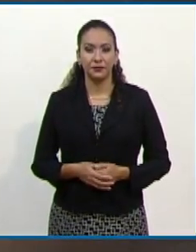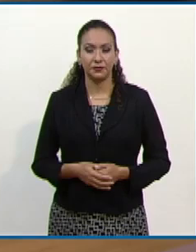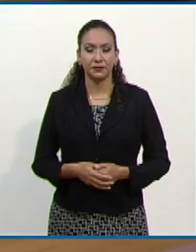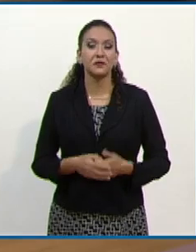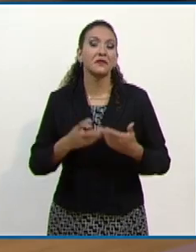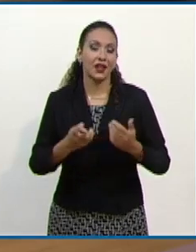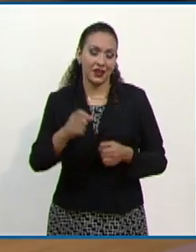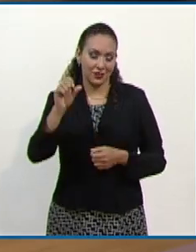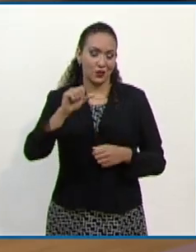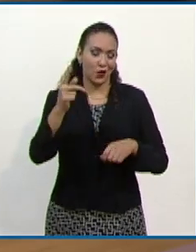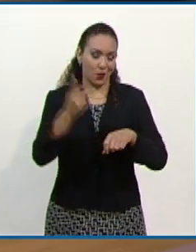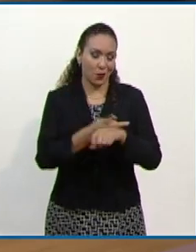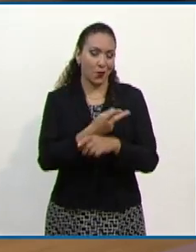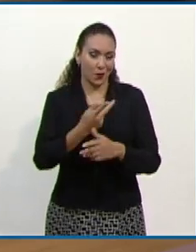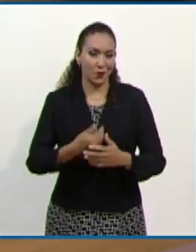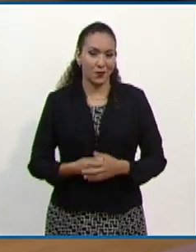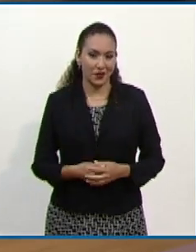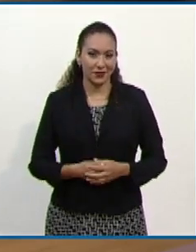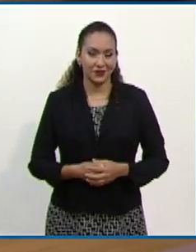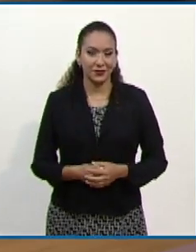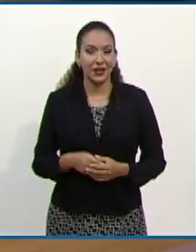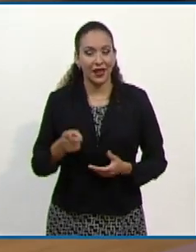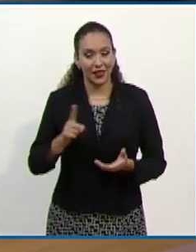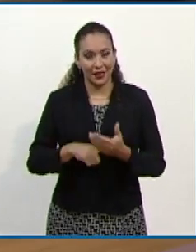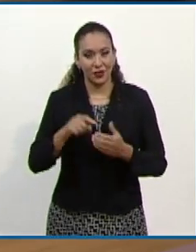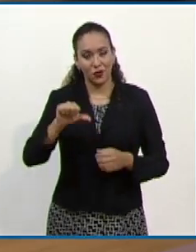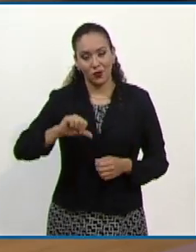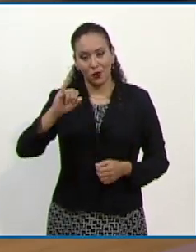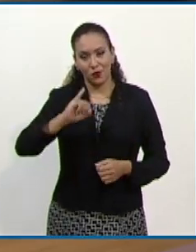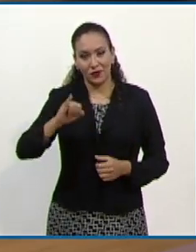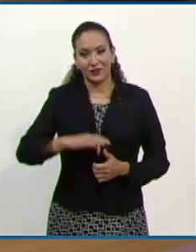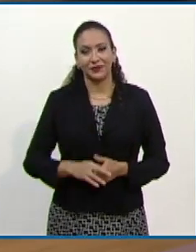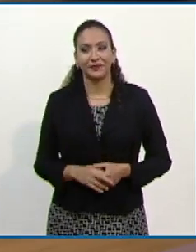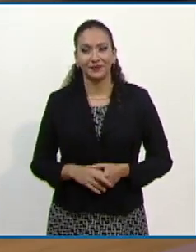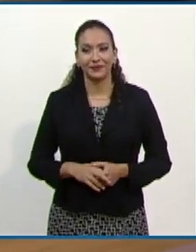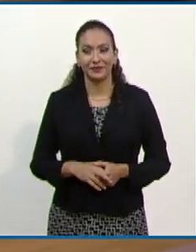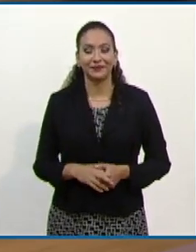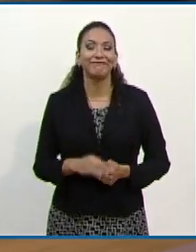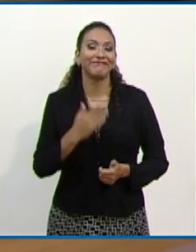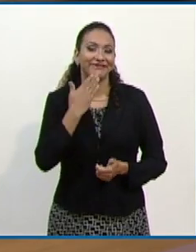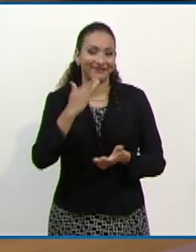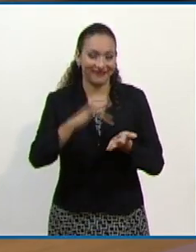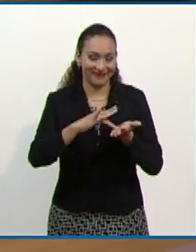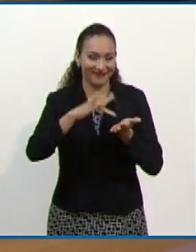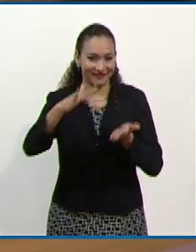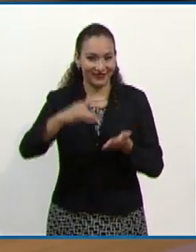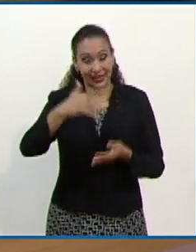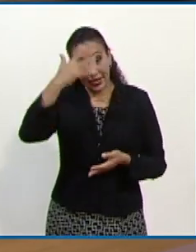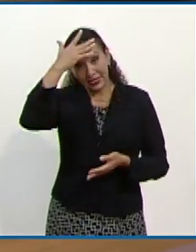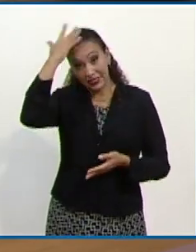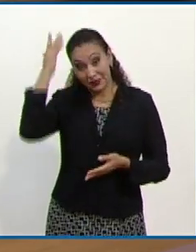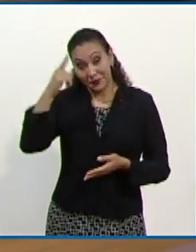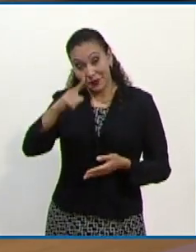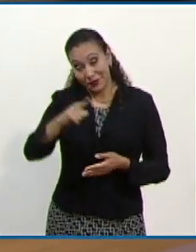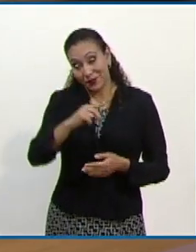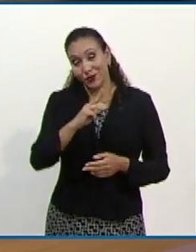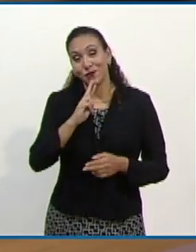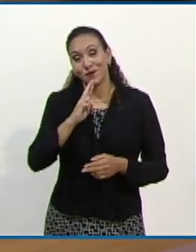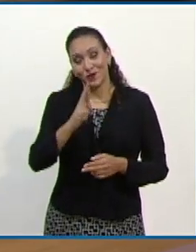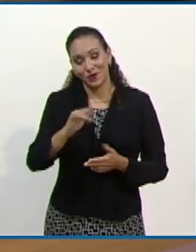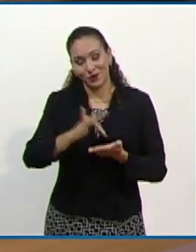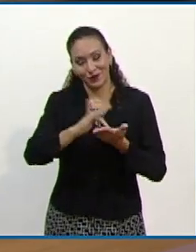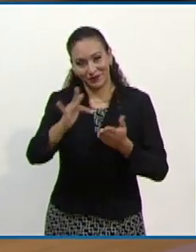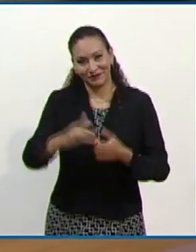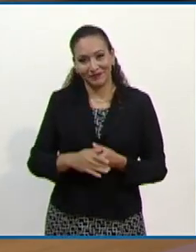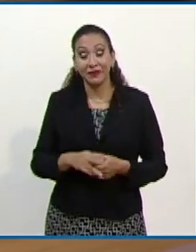Es lo que resolvió el Pleno de la Corte en la sesión de este jueves. Muchas gracias, Mario, como siempre, por tu información.